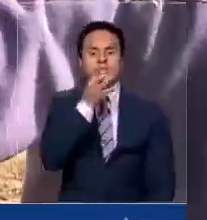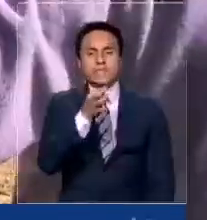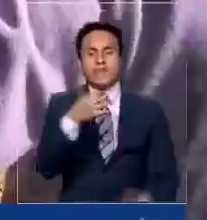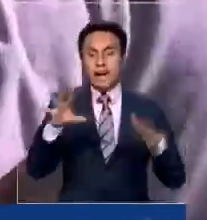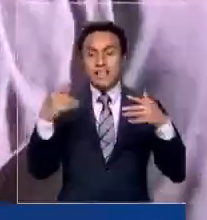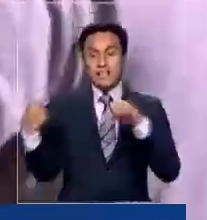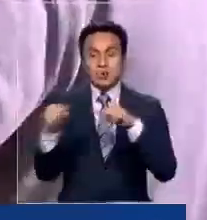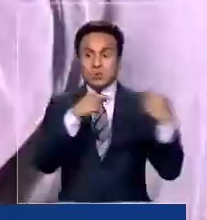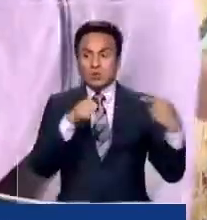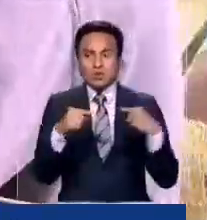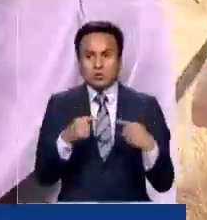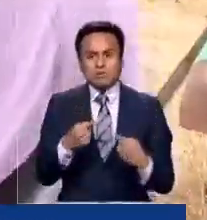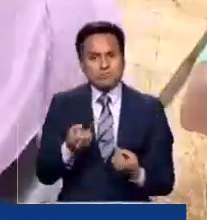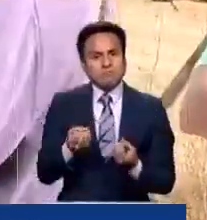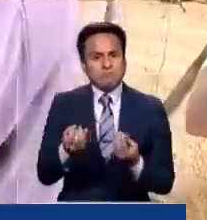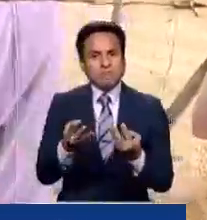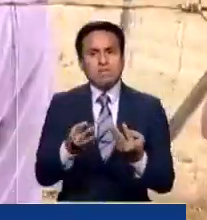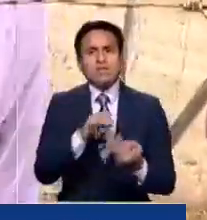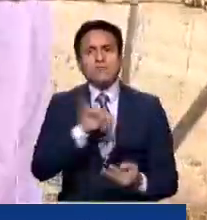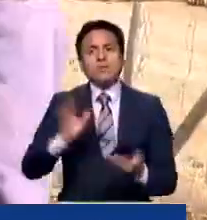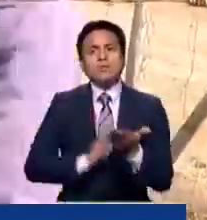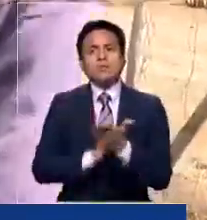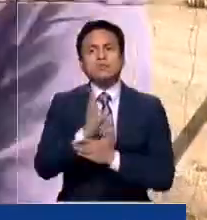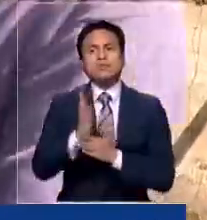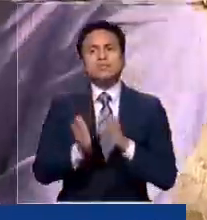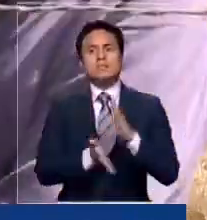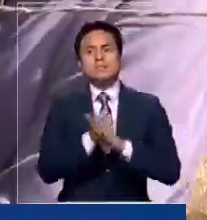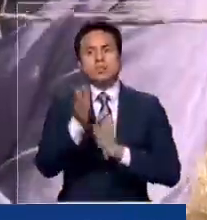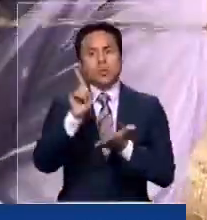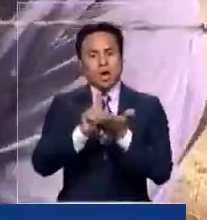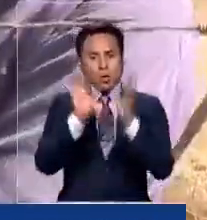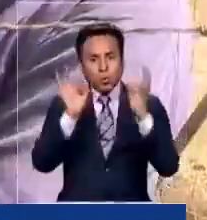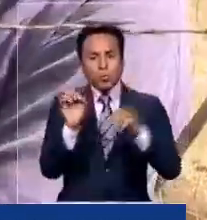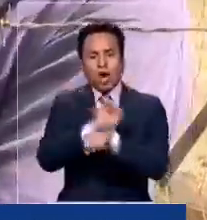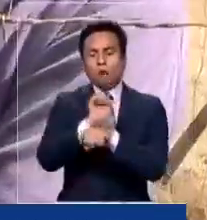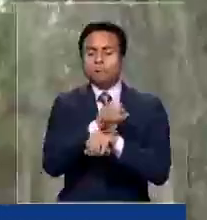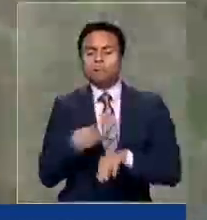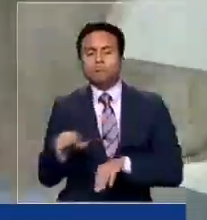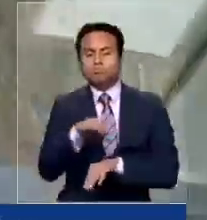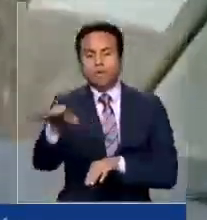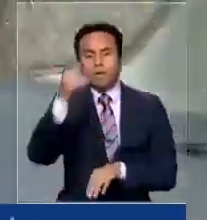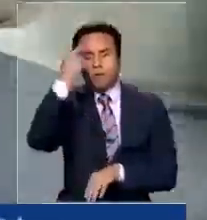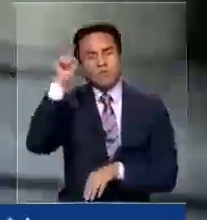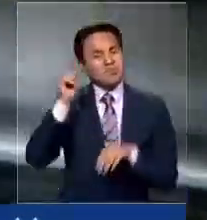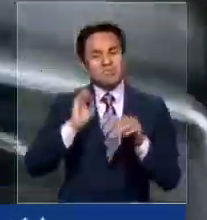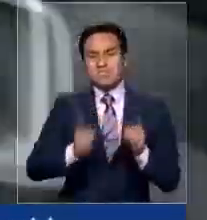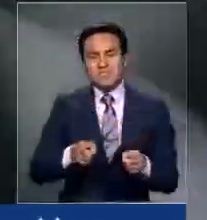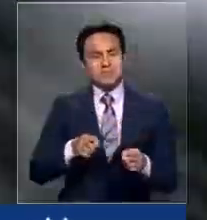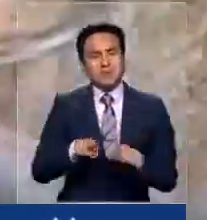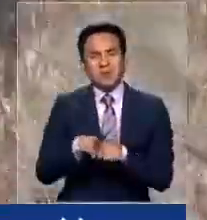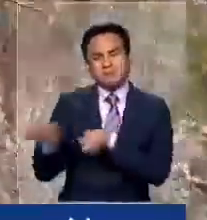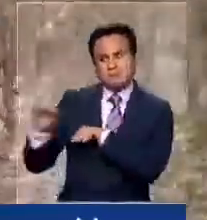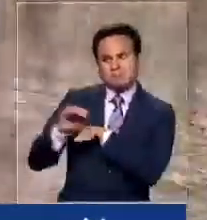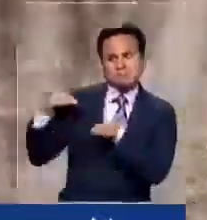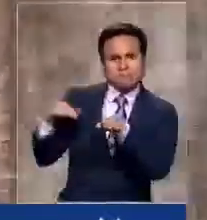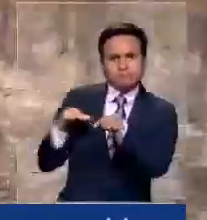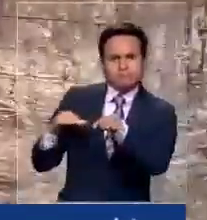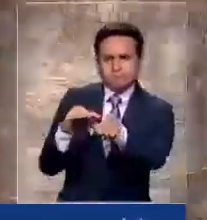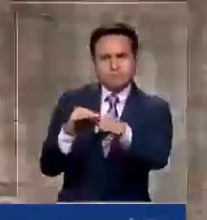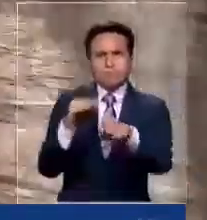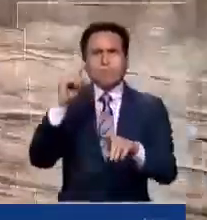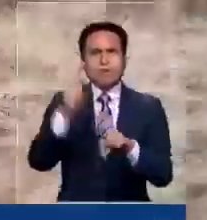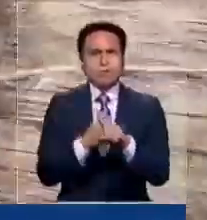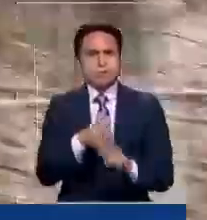la discusión y el amedrentamiento comenzamos a salir del sector en nuestro vehículo pero continúan siguiéndonos y nos hacen